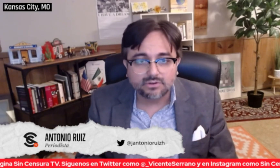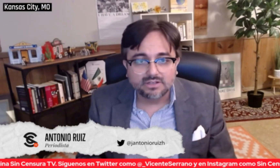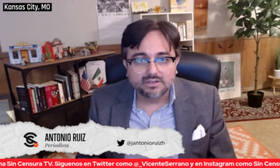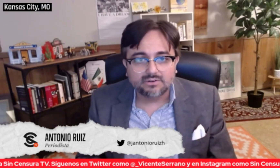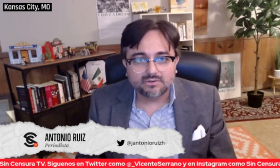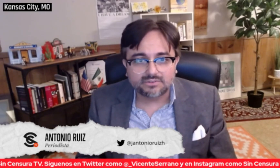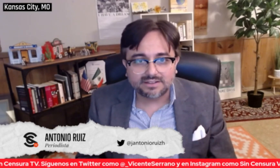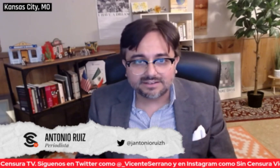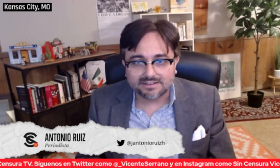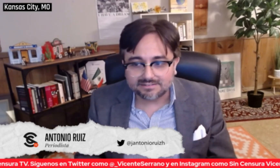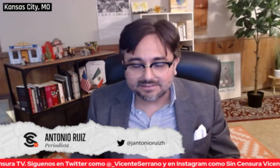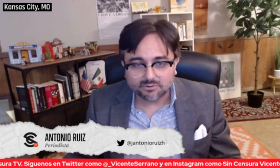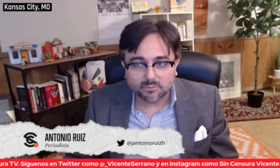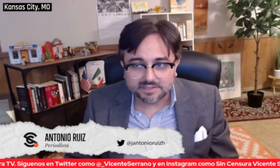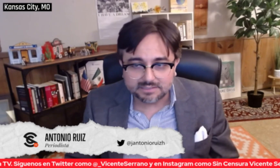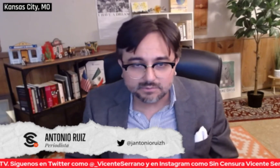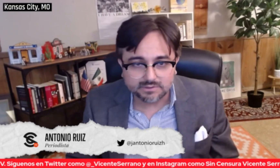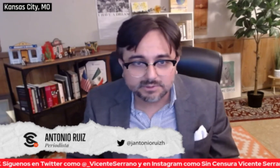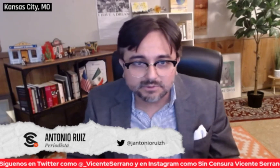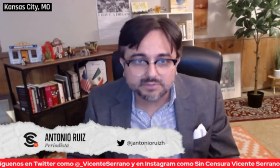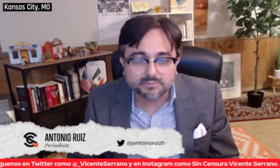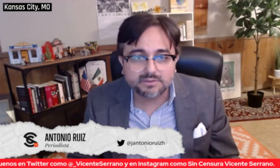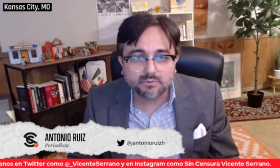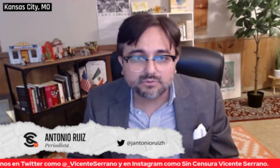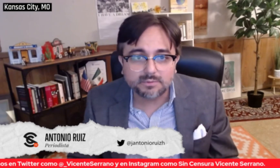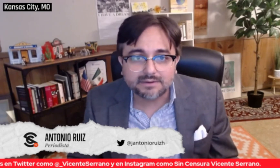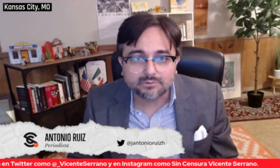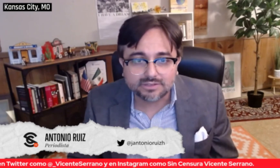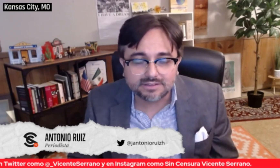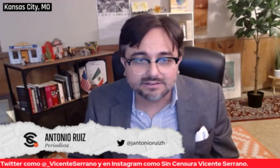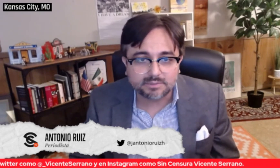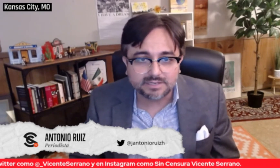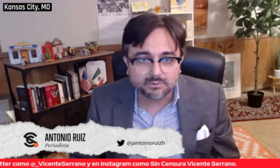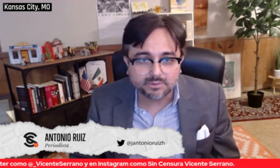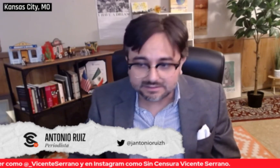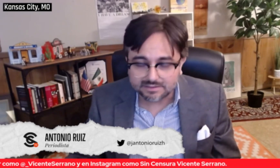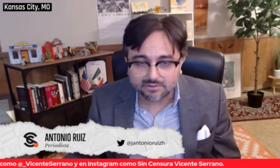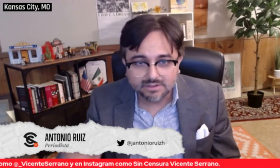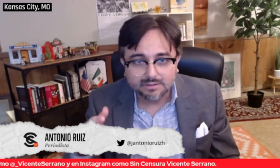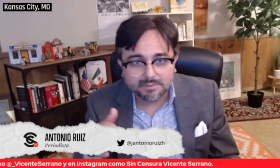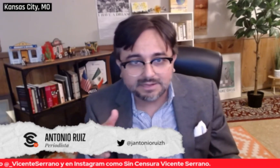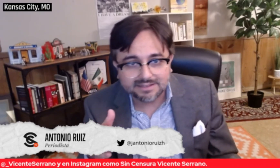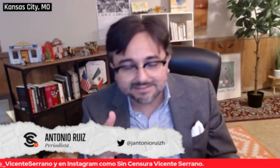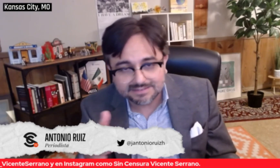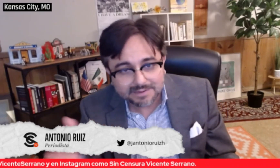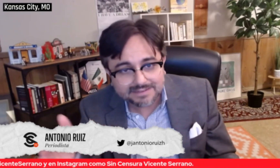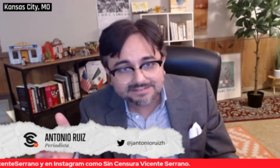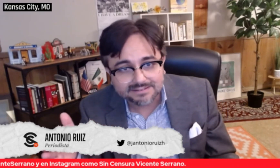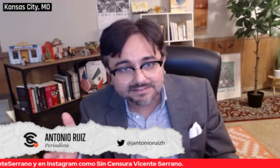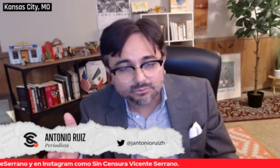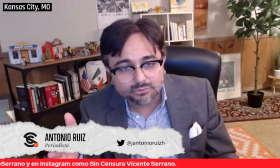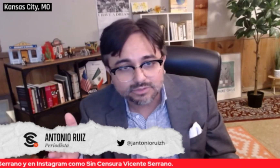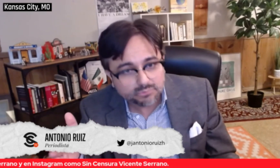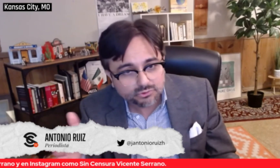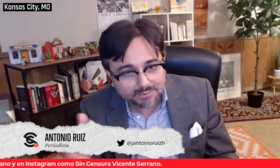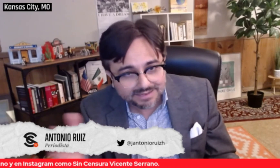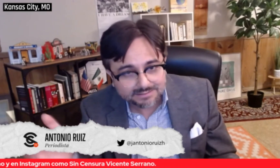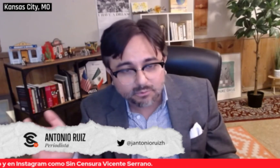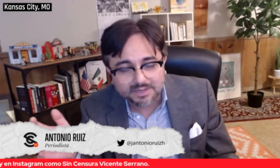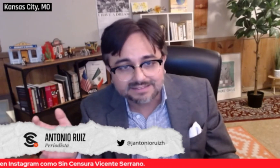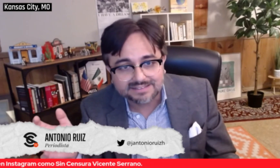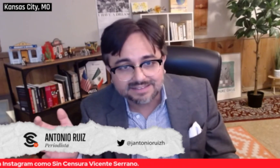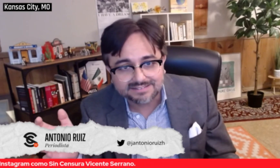efecto, otra de los objetivos del periodismo es motivar en usted el espíritu crítico para que se establezcan estructuras mucho